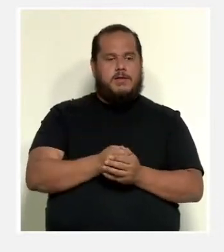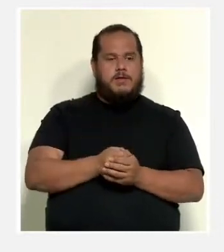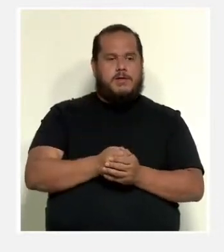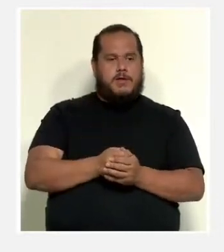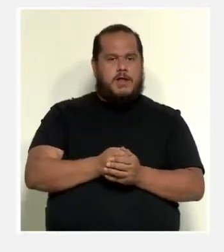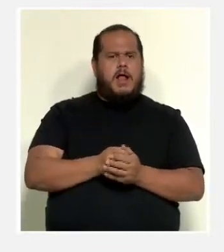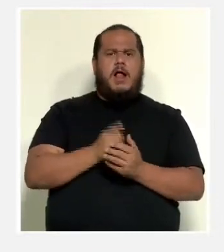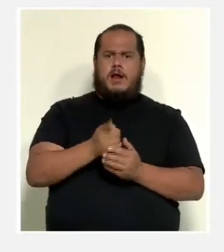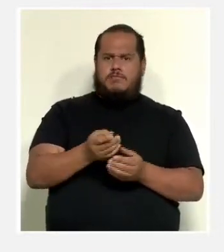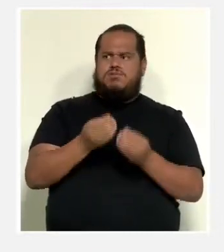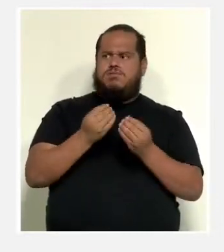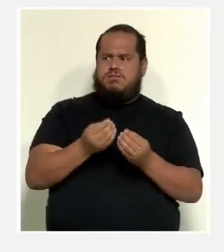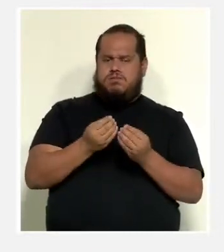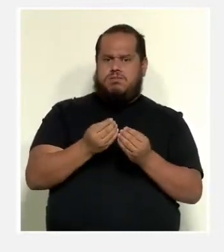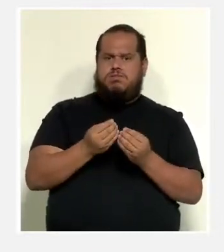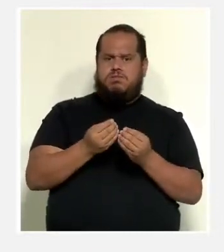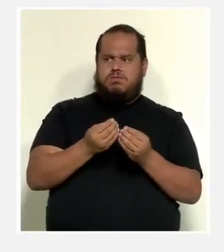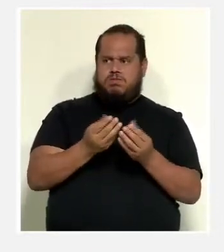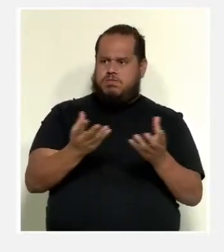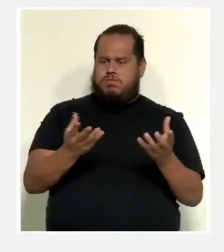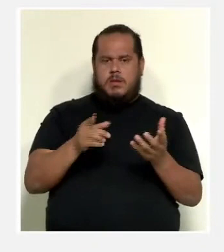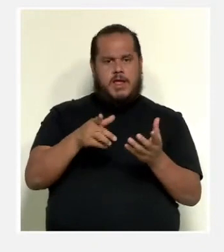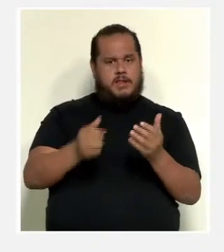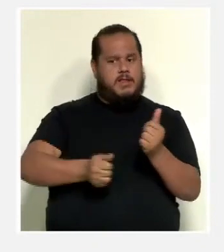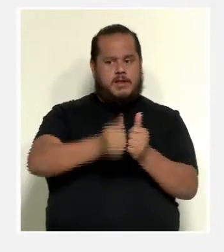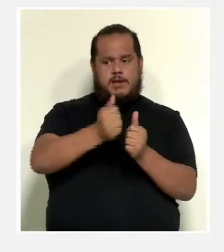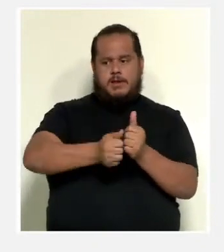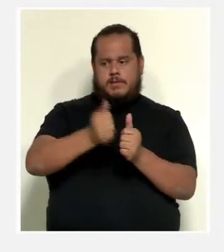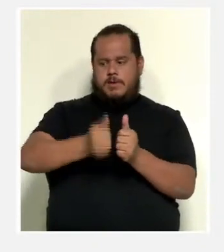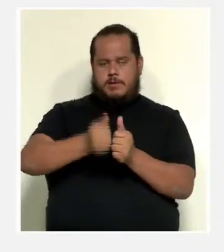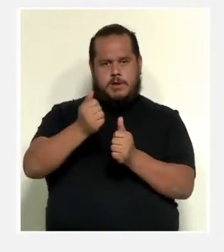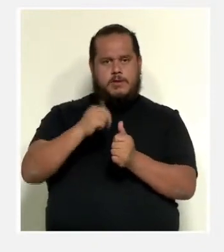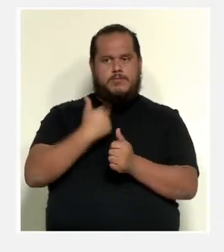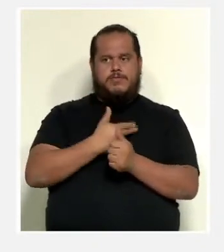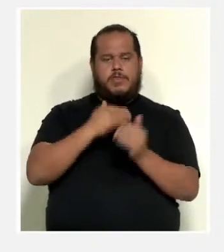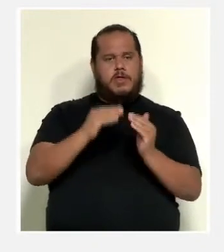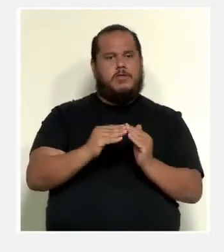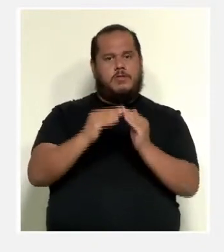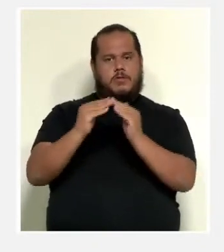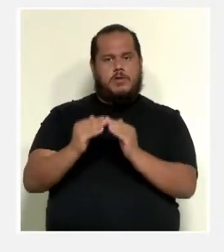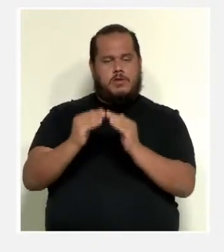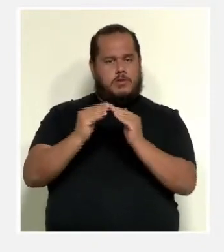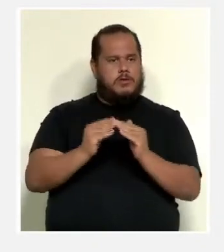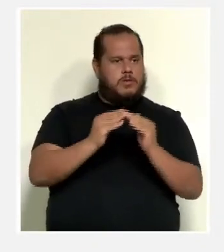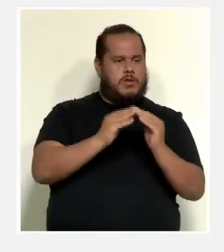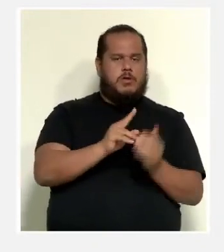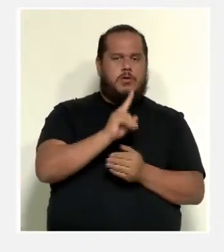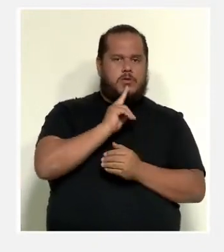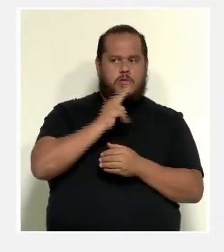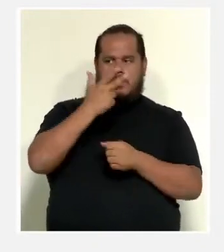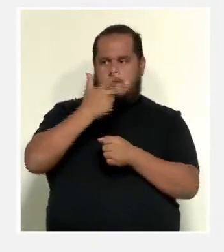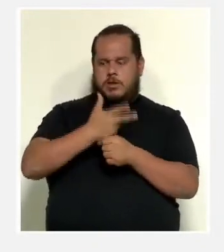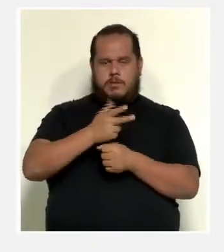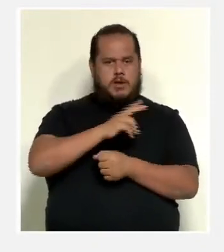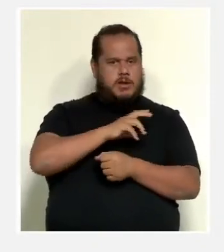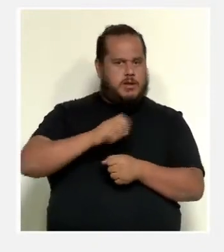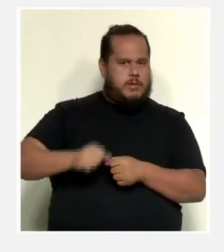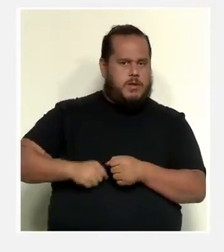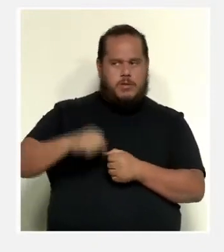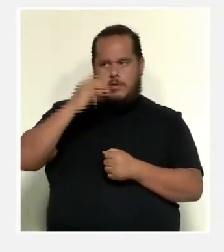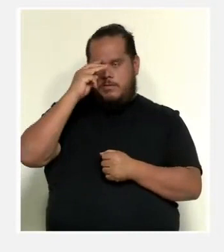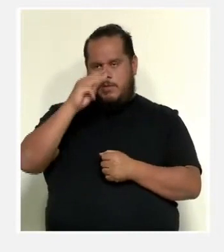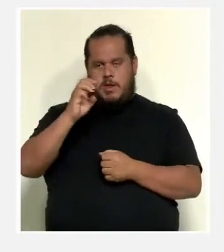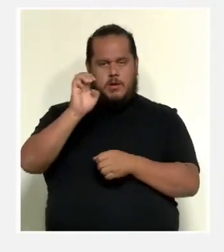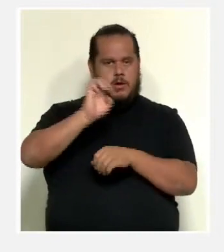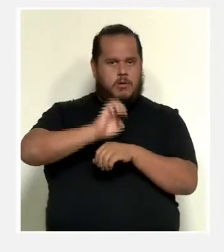hay una gran cantidad, ahí están la mayoría de nuestros vecinos, Honduras, Guatemala, El Salvador, bueno, México,